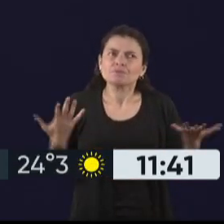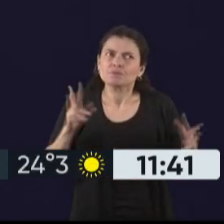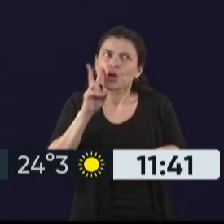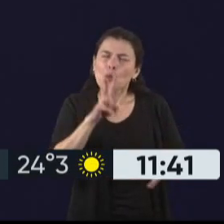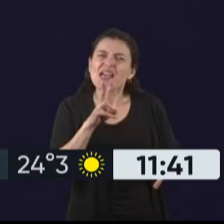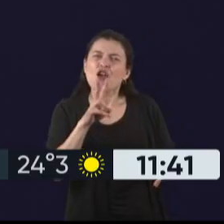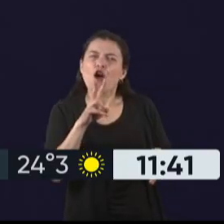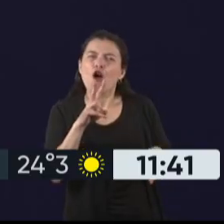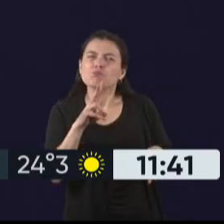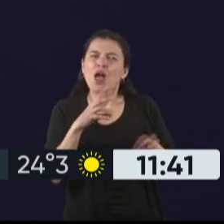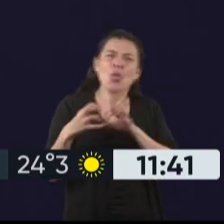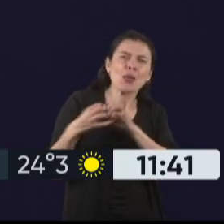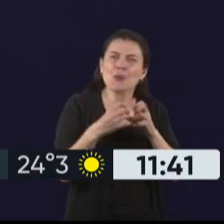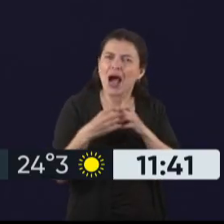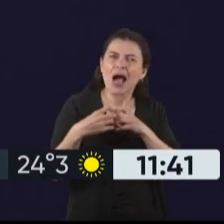ideológica